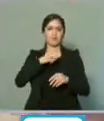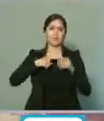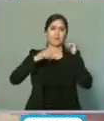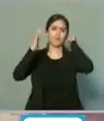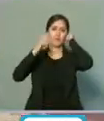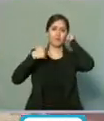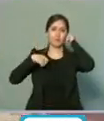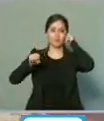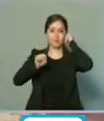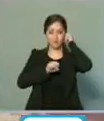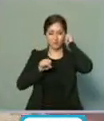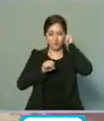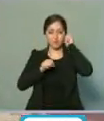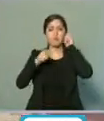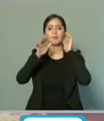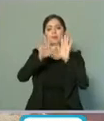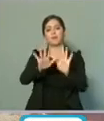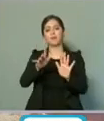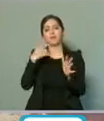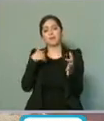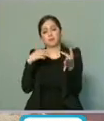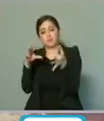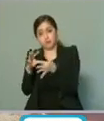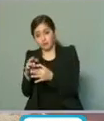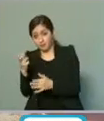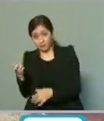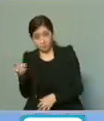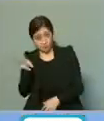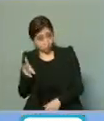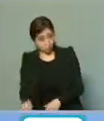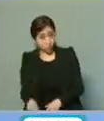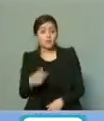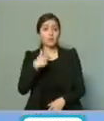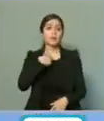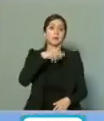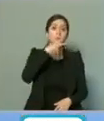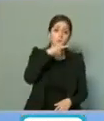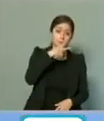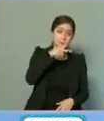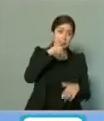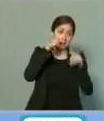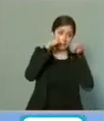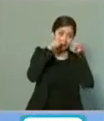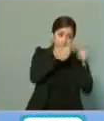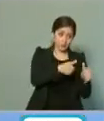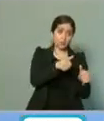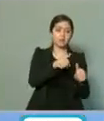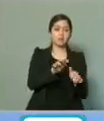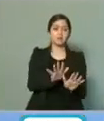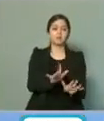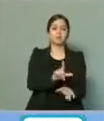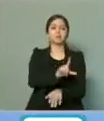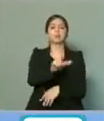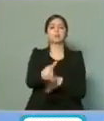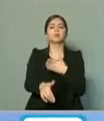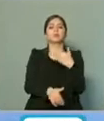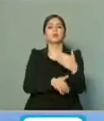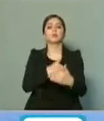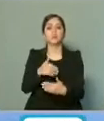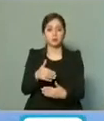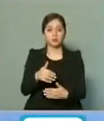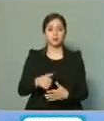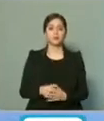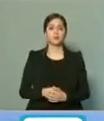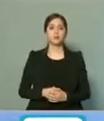sí trato de decirle a ver, no, eso no, papá te ha enseñado tal cosa, hazle caso a papá. Pero de repente el decirle,